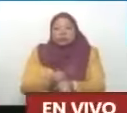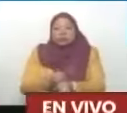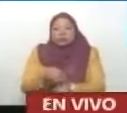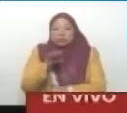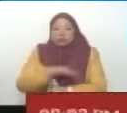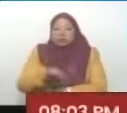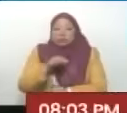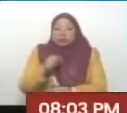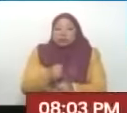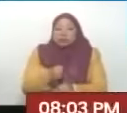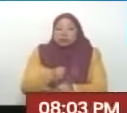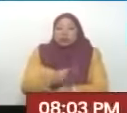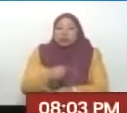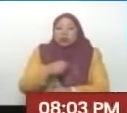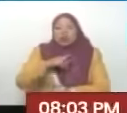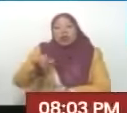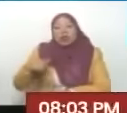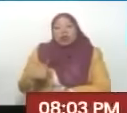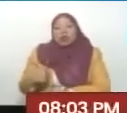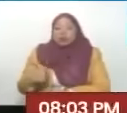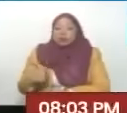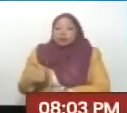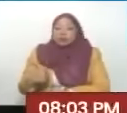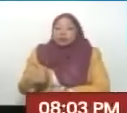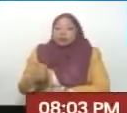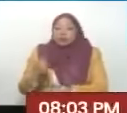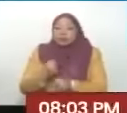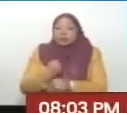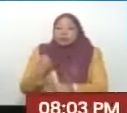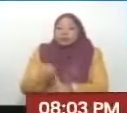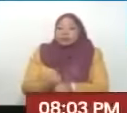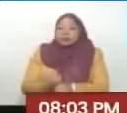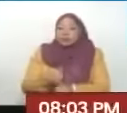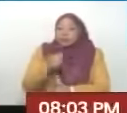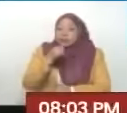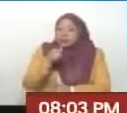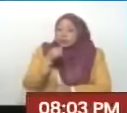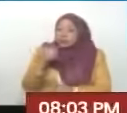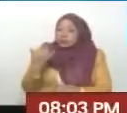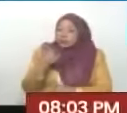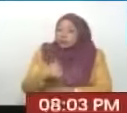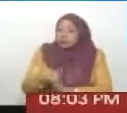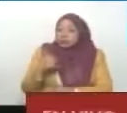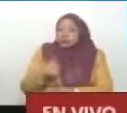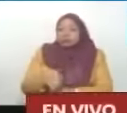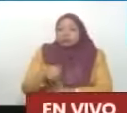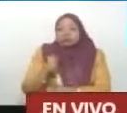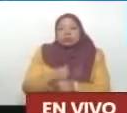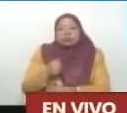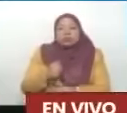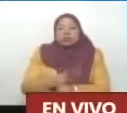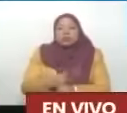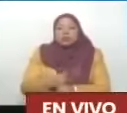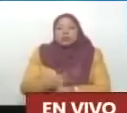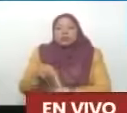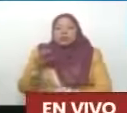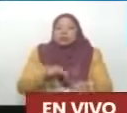las oligarquías, el imperialismo. Puso un títere en Argentina y le está regalando las